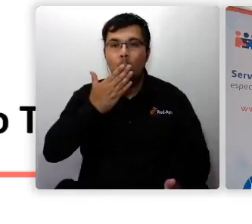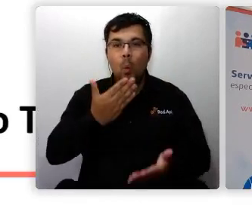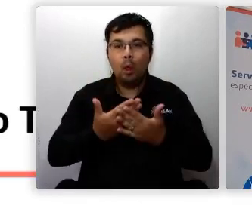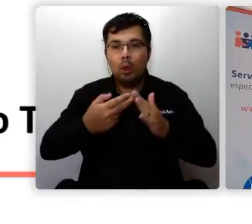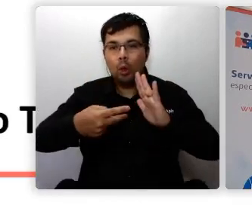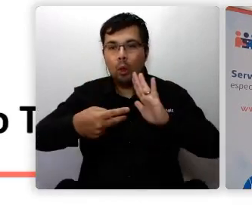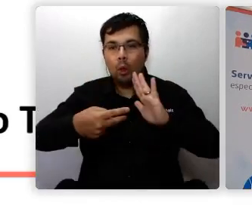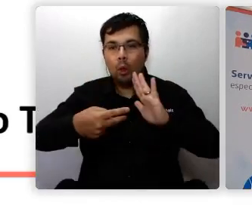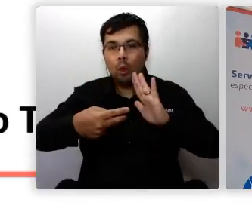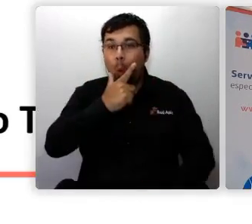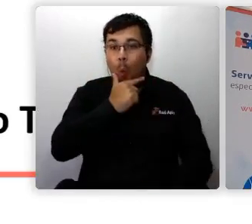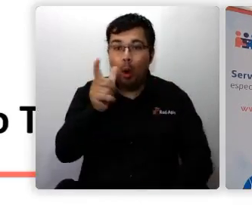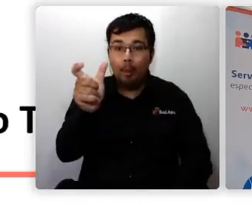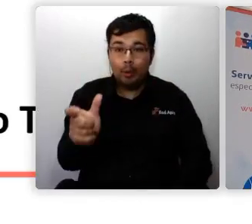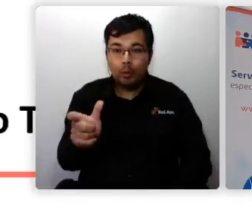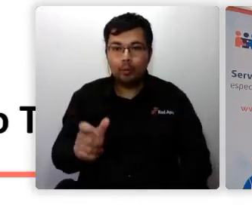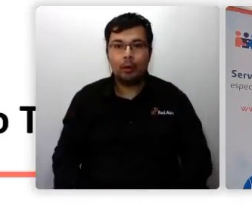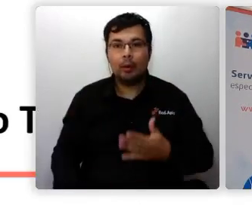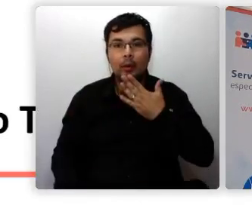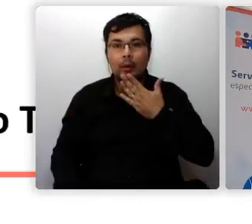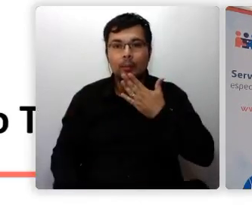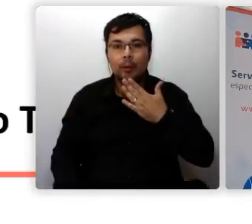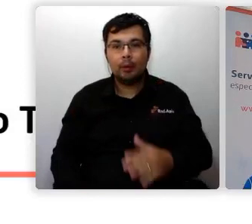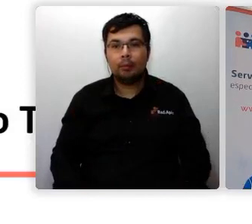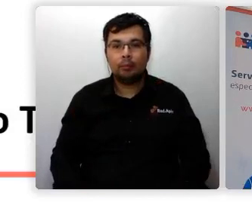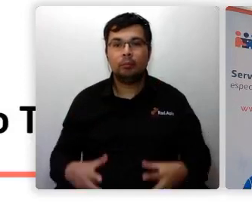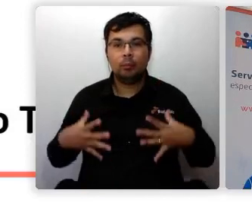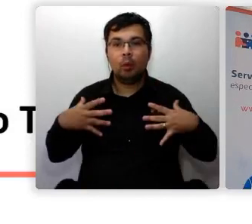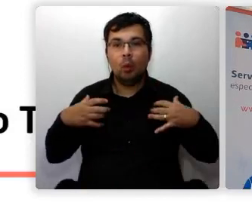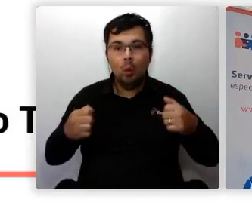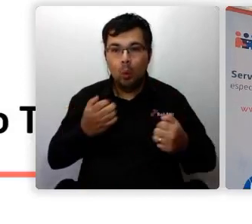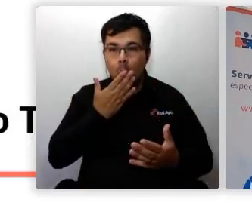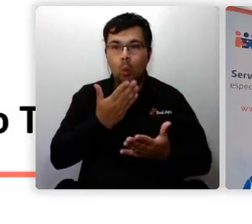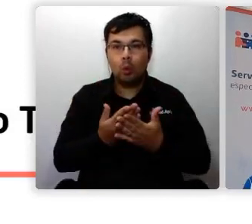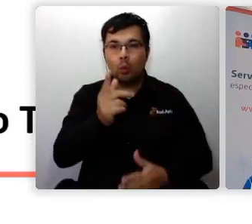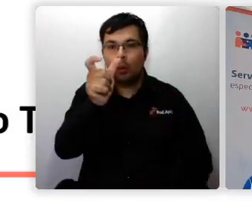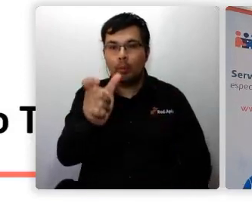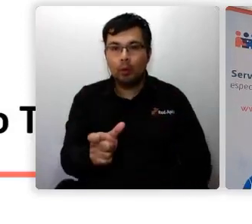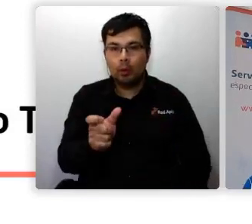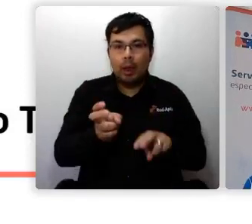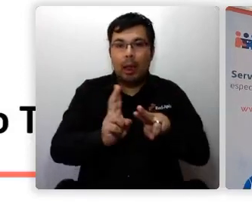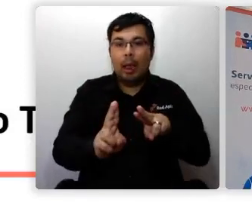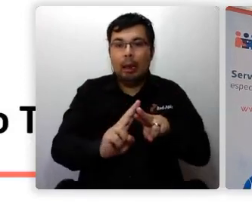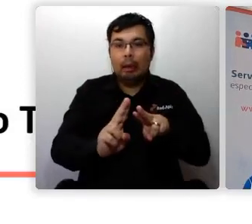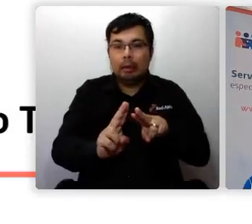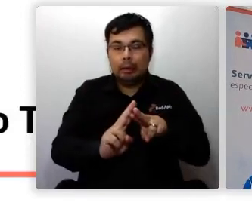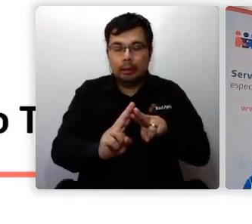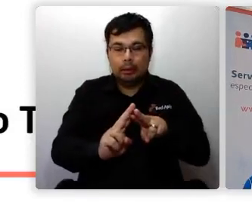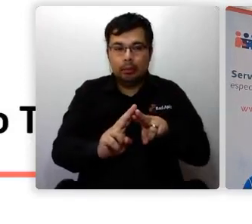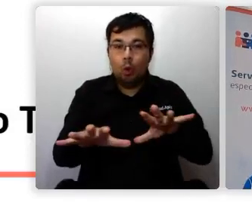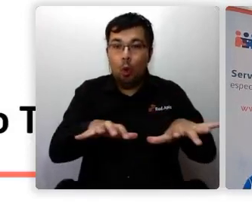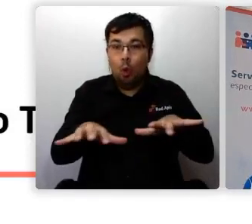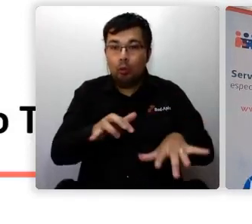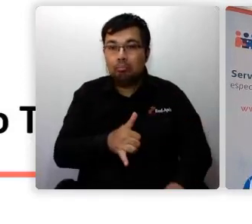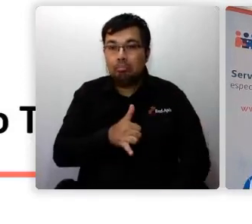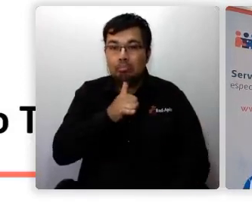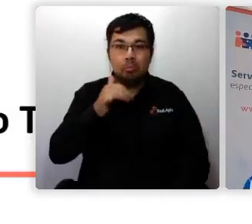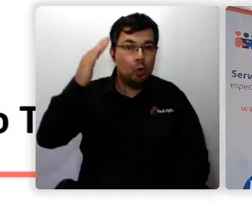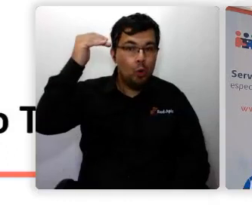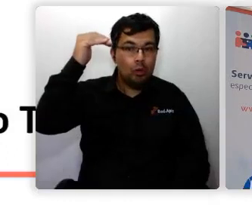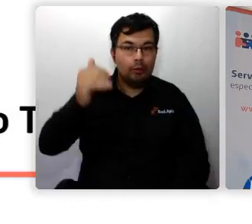tengan las personas. También actuamos cuando alguien tiene que hacer algo pero no sabe qué. Tiene que, por ejemplo,